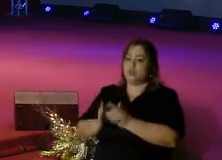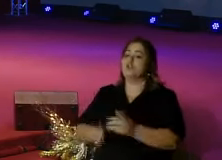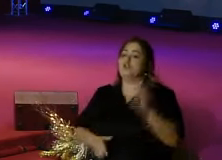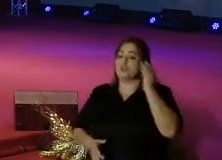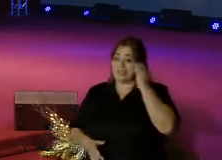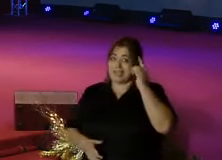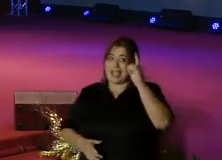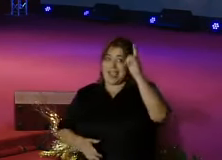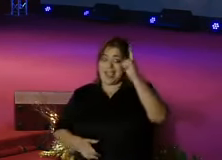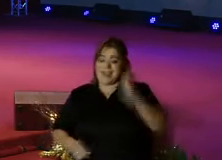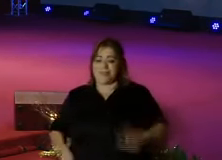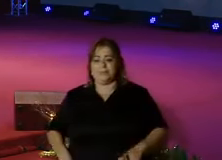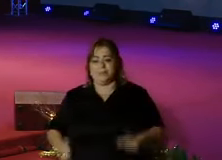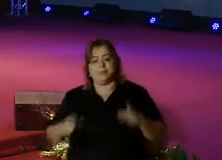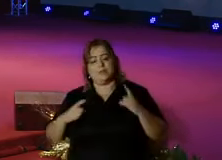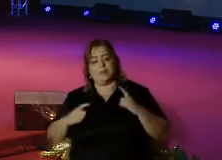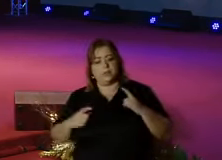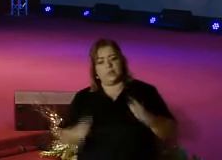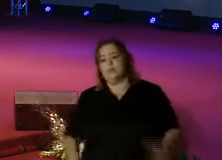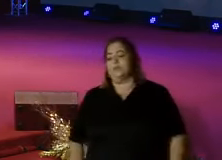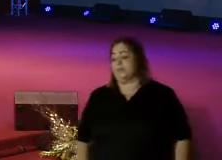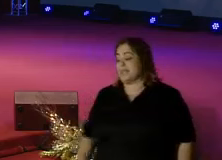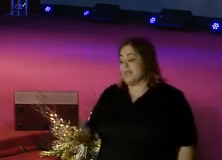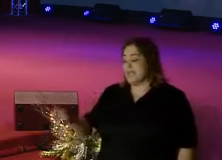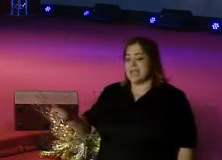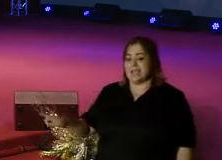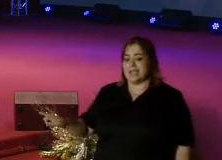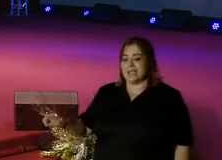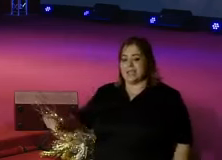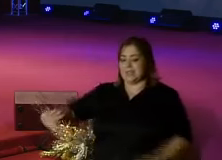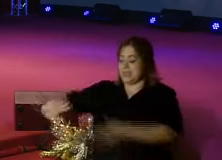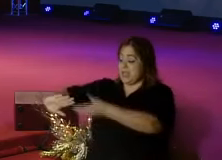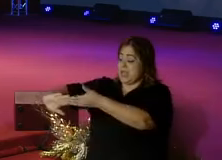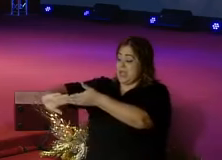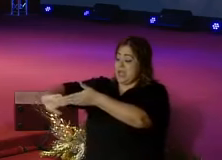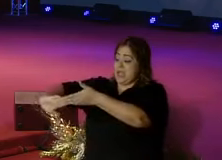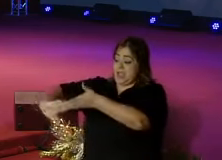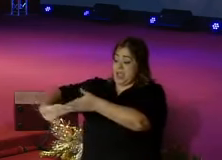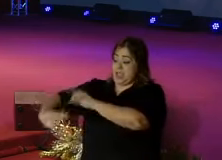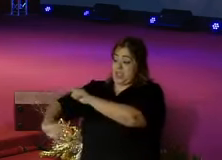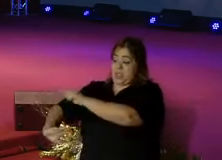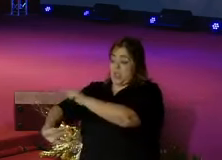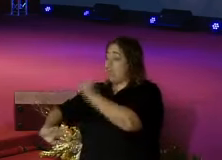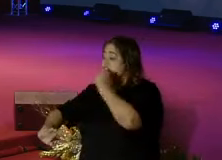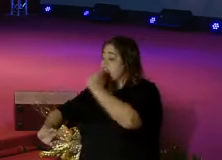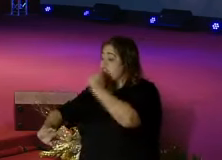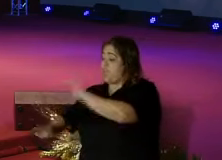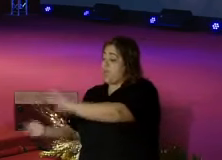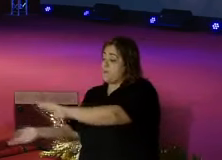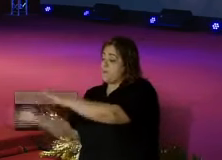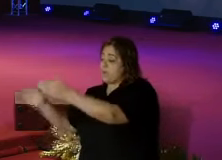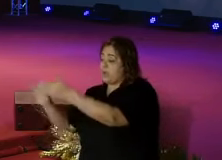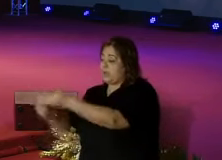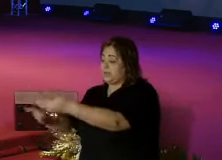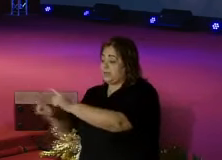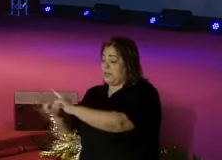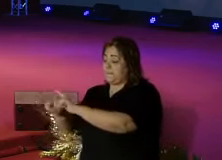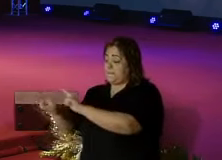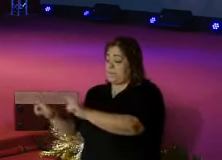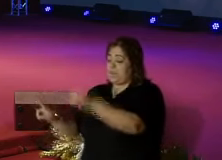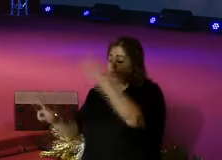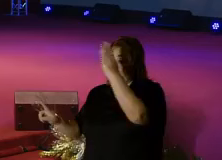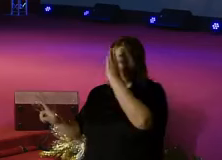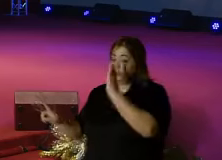vive. No es que estaba dormida porque se fue a dormir, es que estaba muerta de verdad. Para efectos de la ciencia, pero para